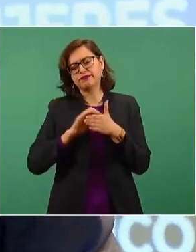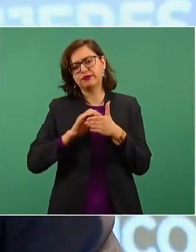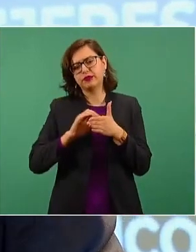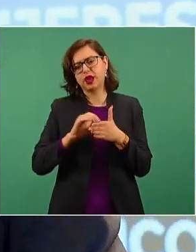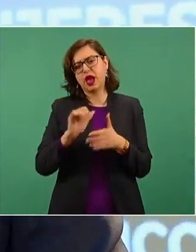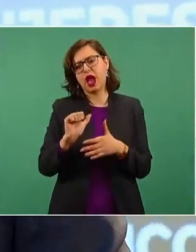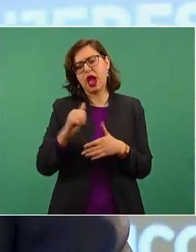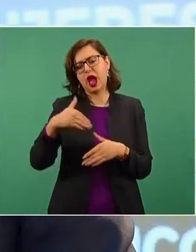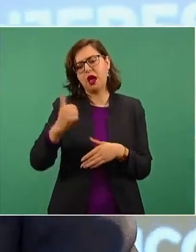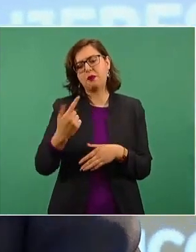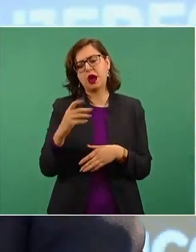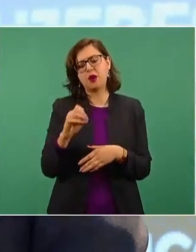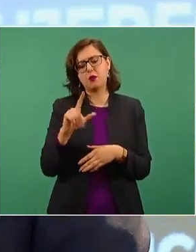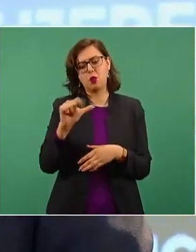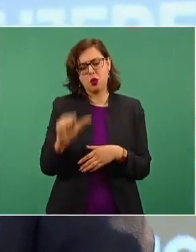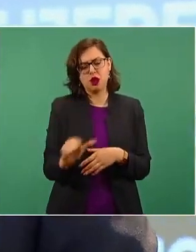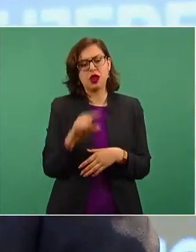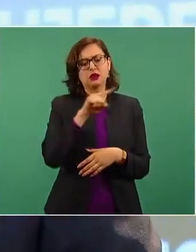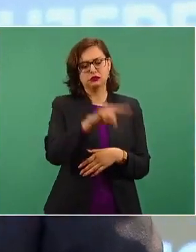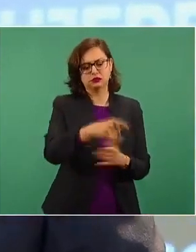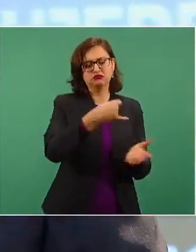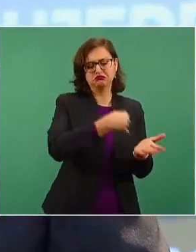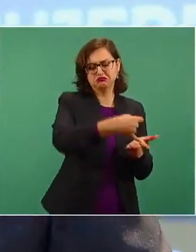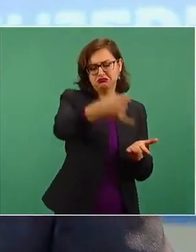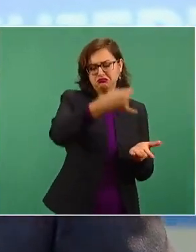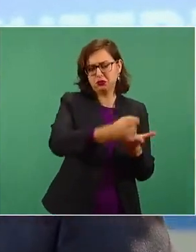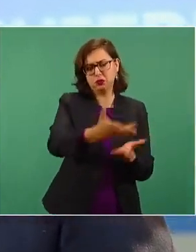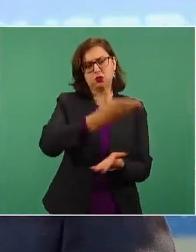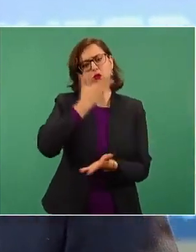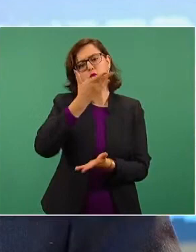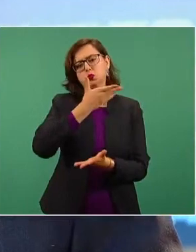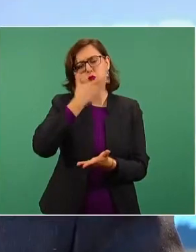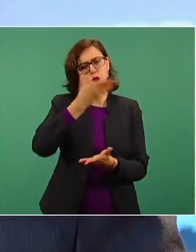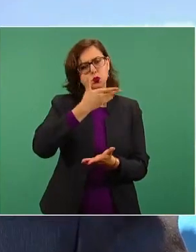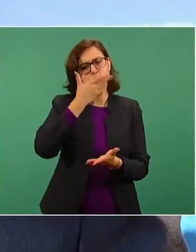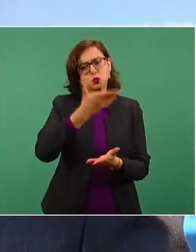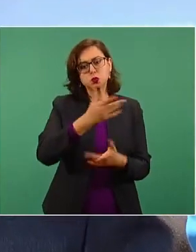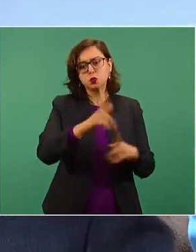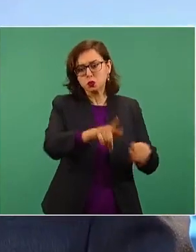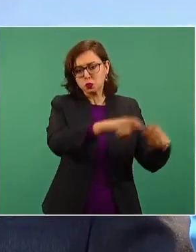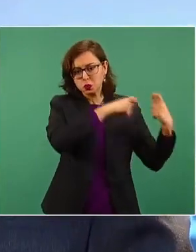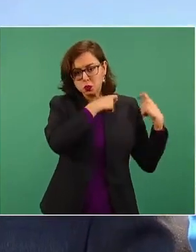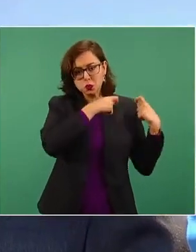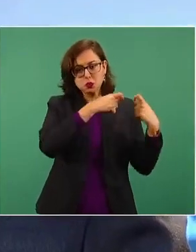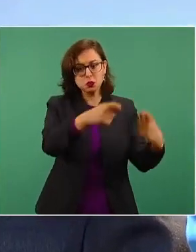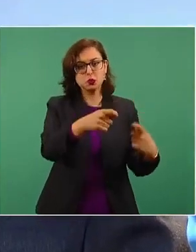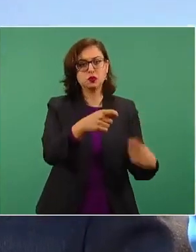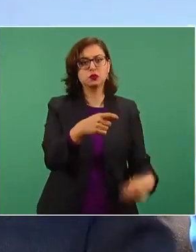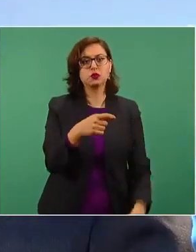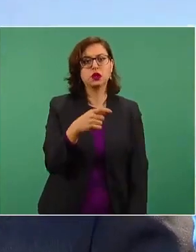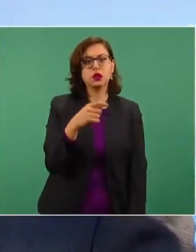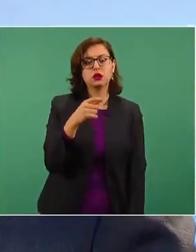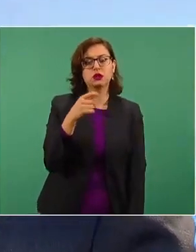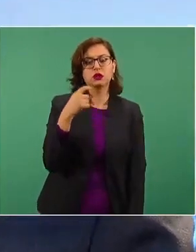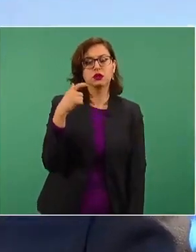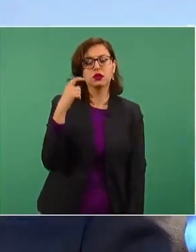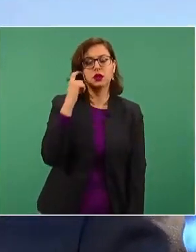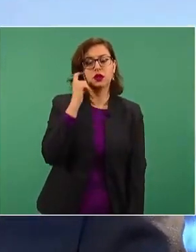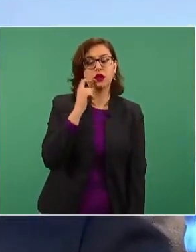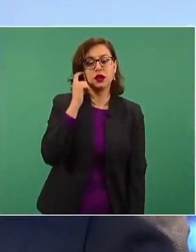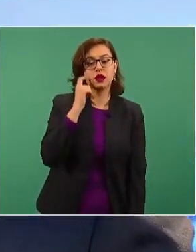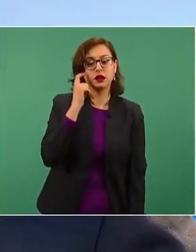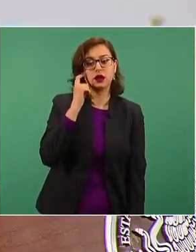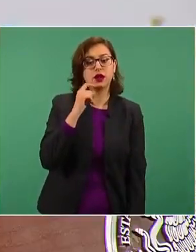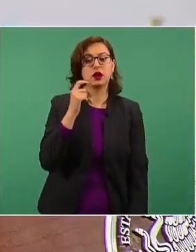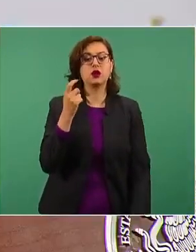introduciendo en esas regiones del país, en Guerrero, en Sinaloa, en